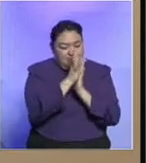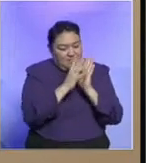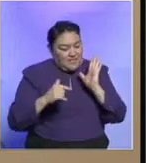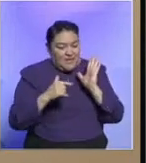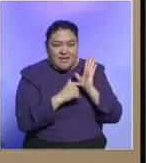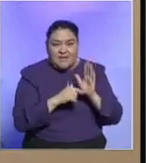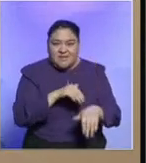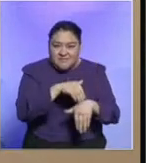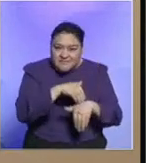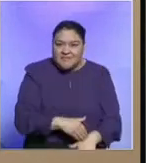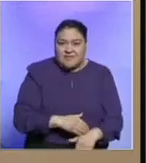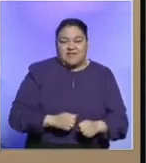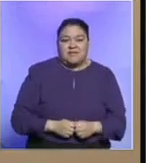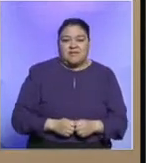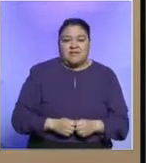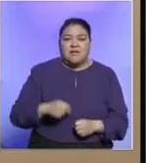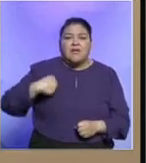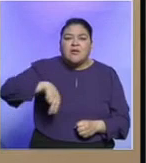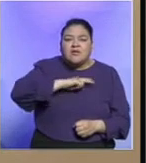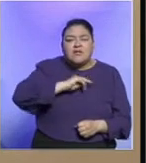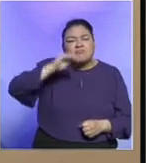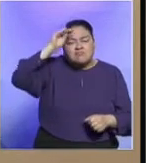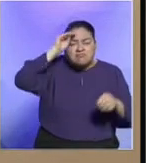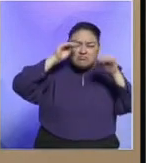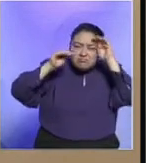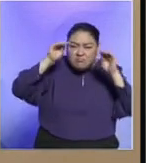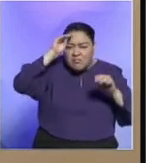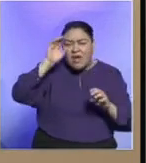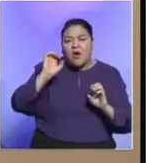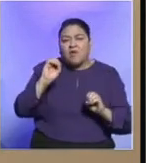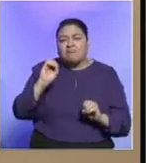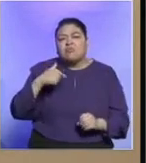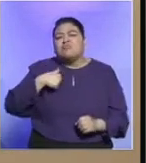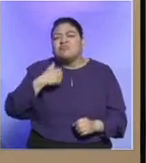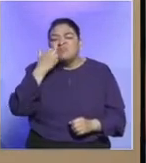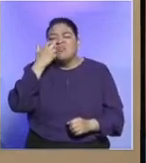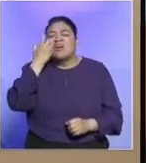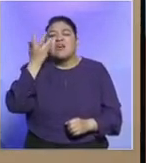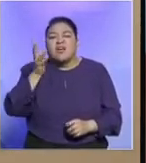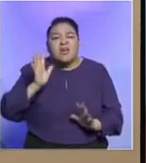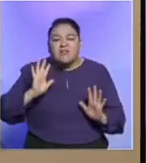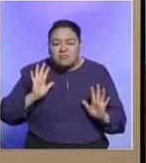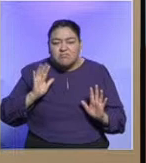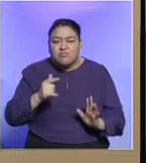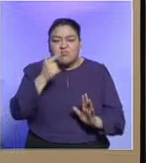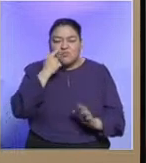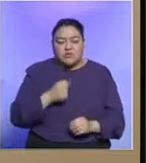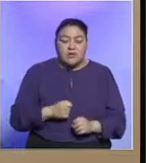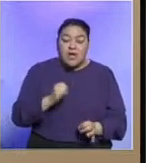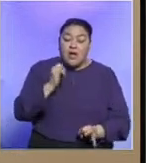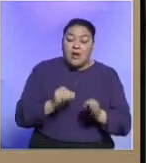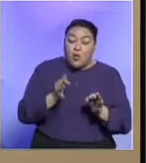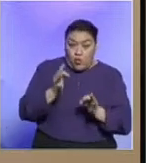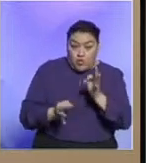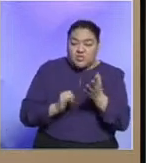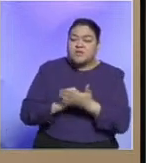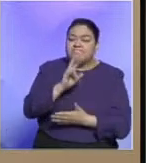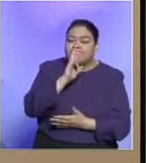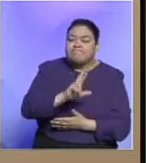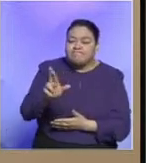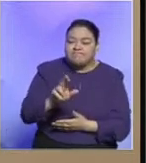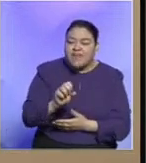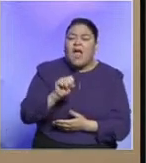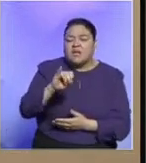No podemos pensar o pretender que resolvamos que sí se